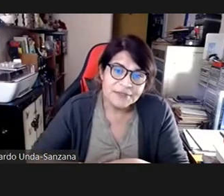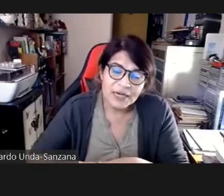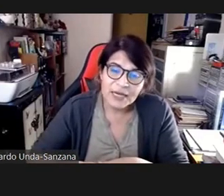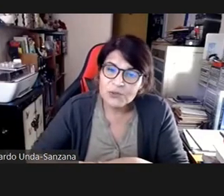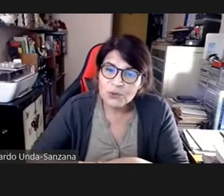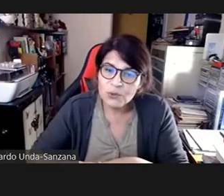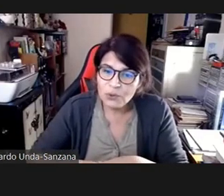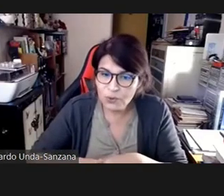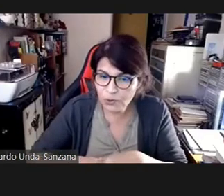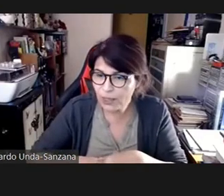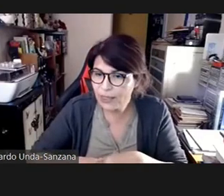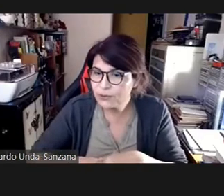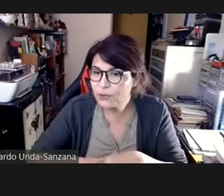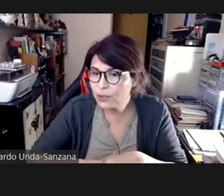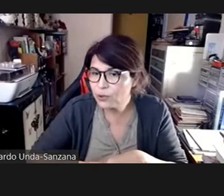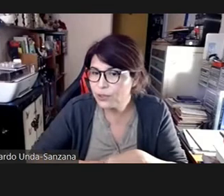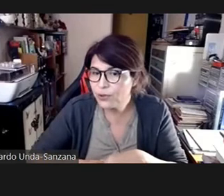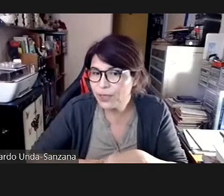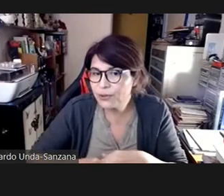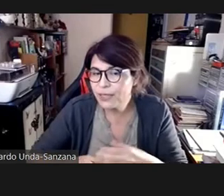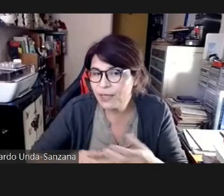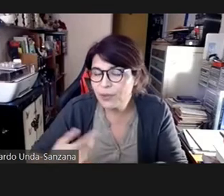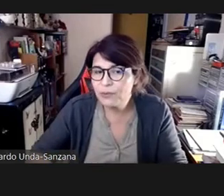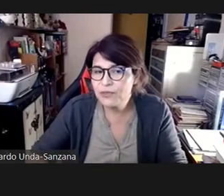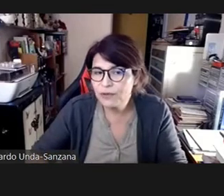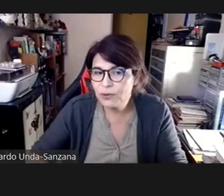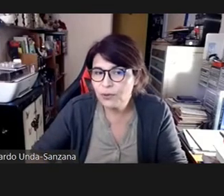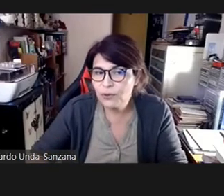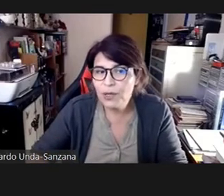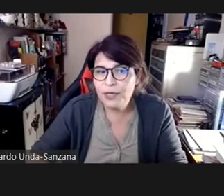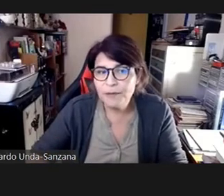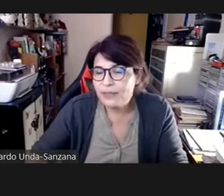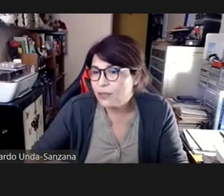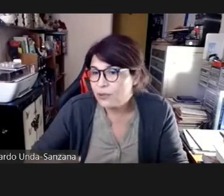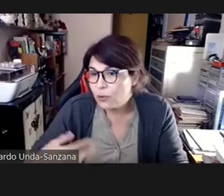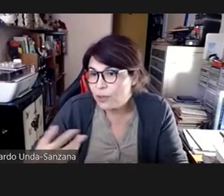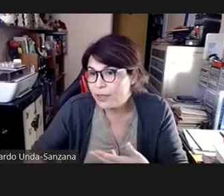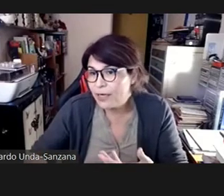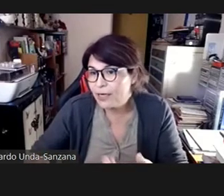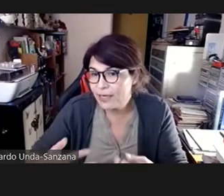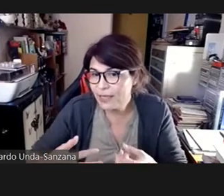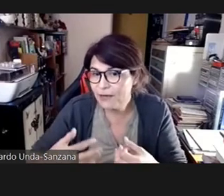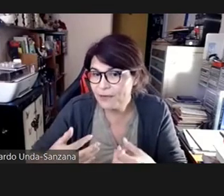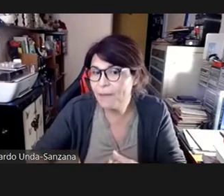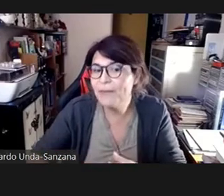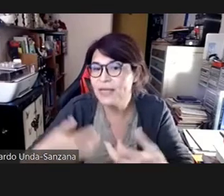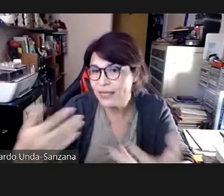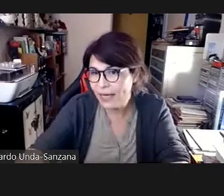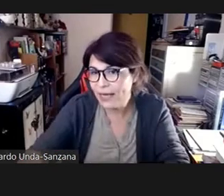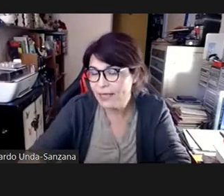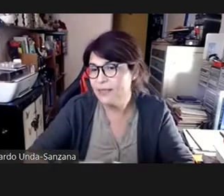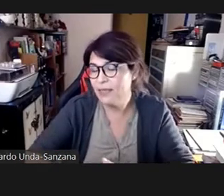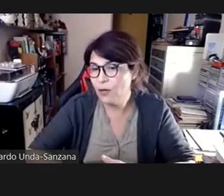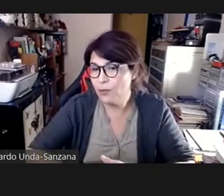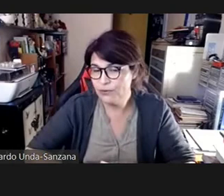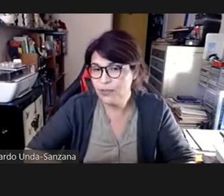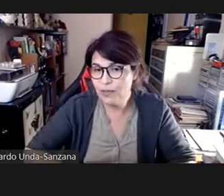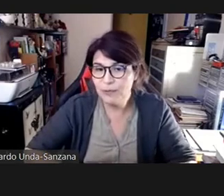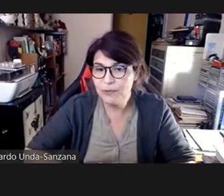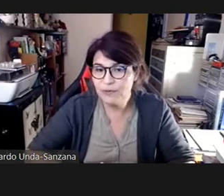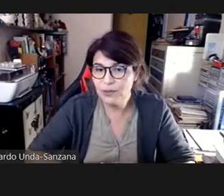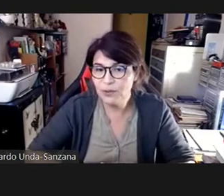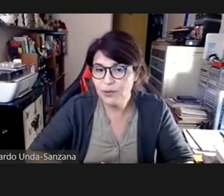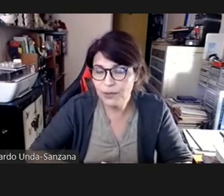ejemplo, si acaso los adelantos tecnológicos que ellos traían para el observatorio impactaron de alguna manera en la calidad de vida más